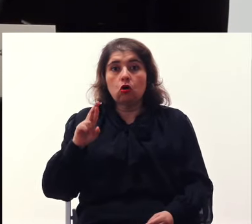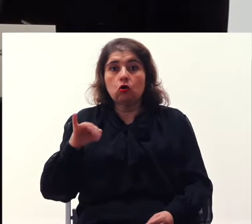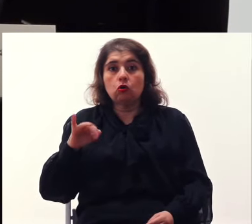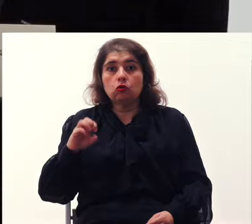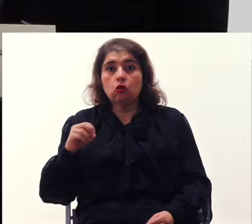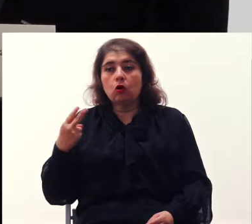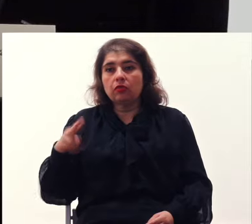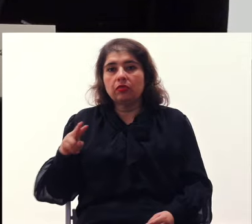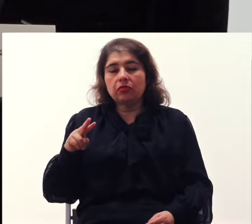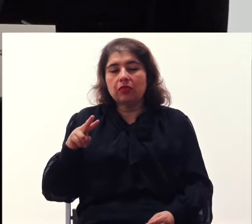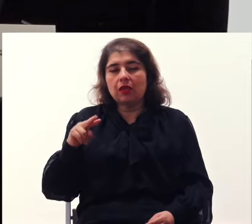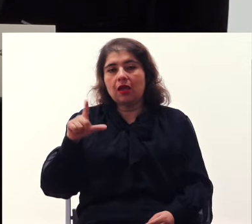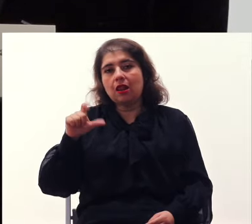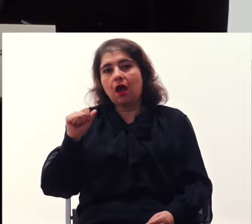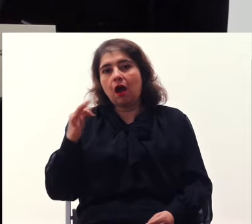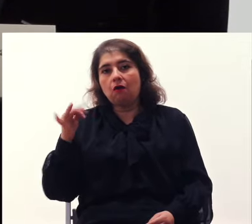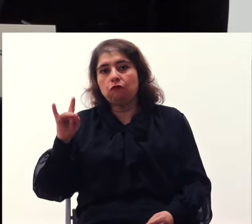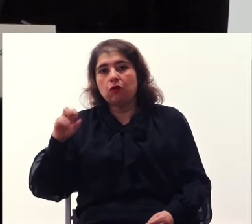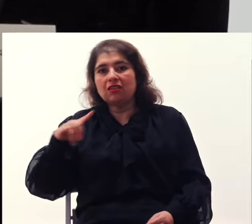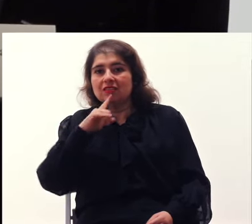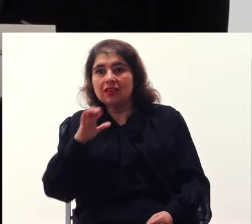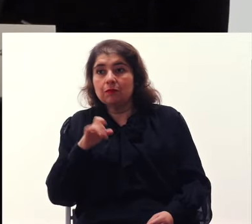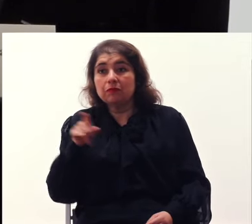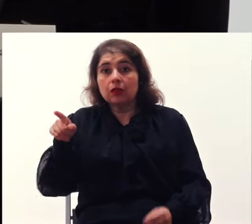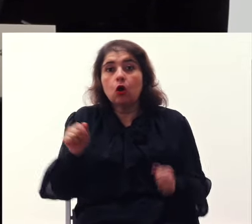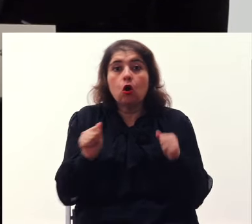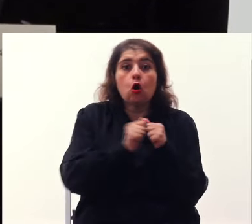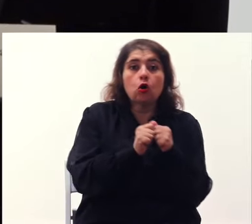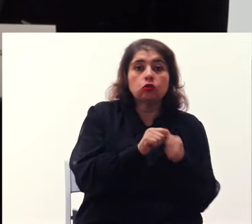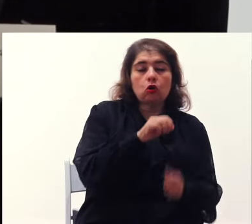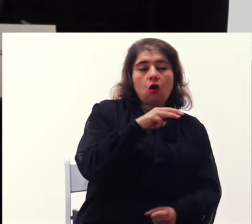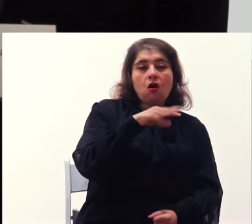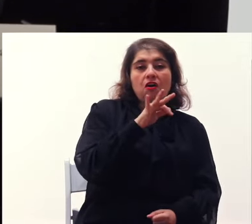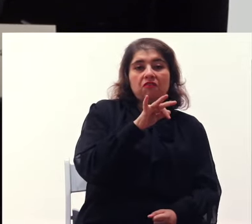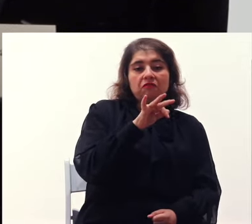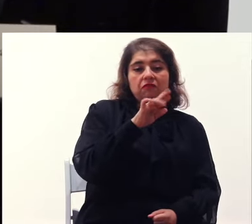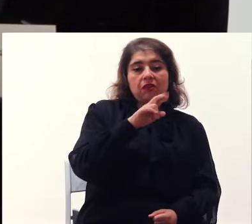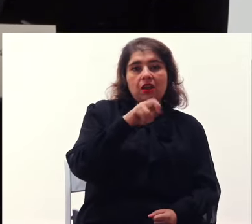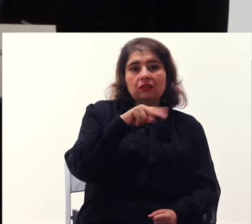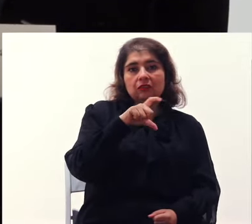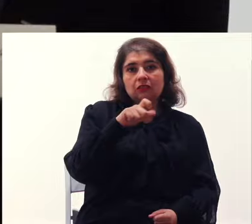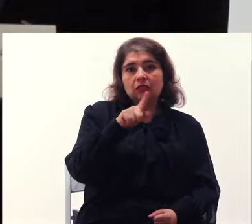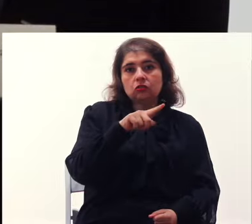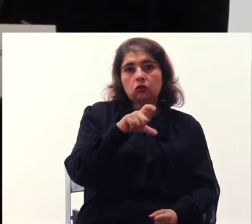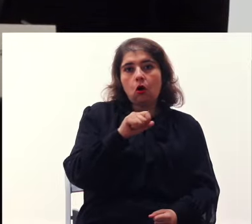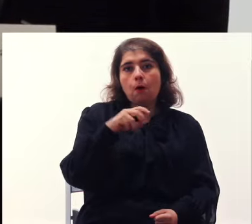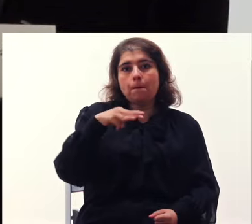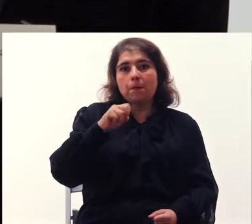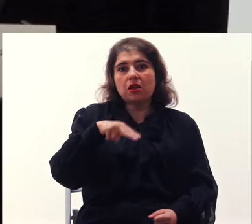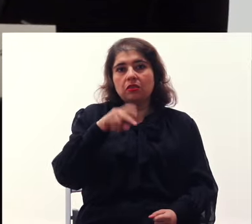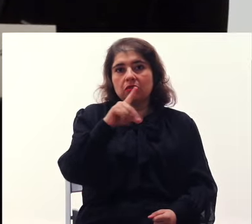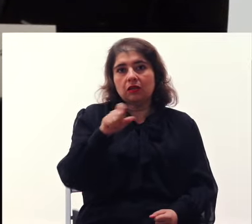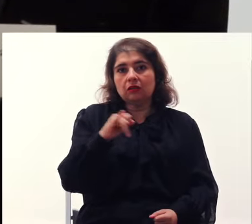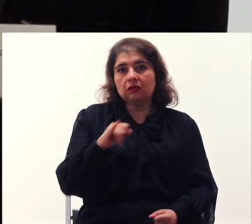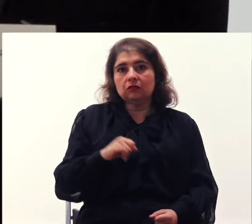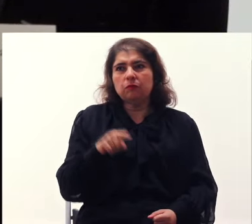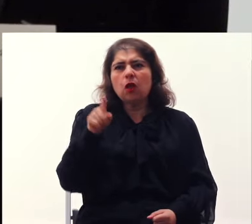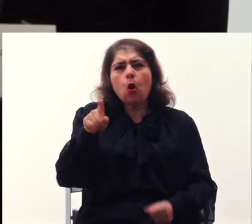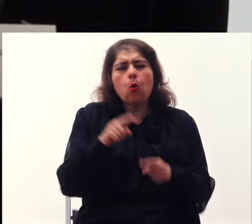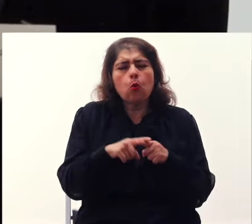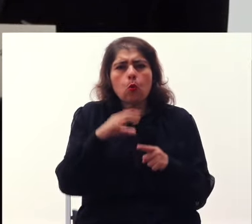Gregorio de la Fuente, sino todo lo que Eduardo Vilches hizo con Francisco Méndez Labé en los años 70, en ese curso